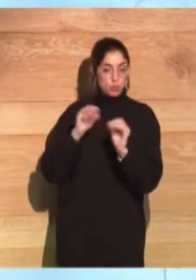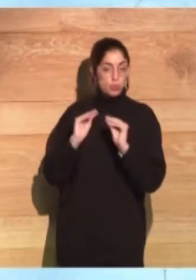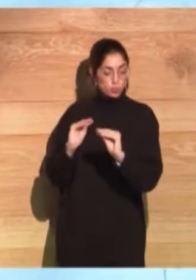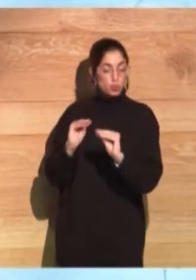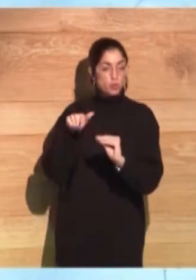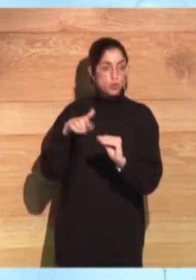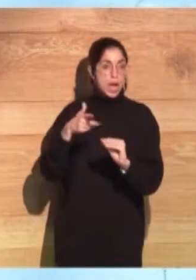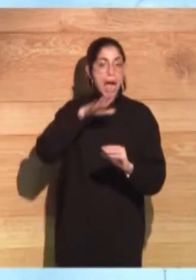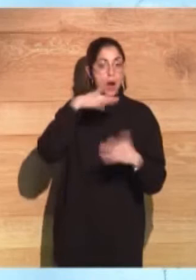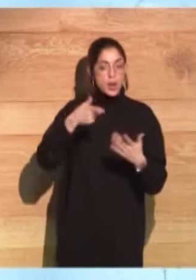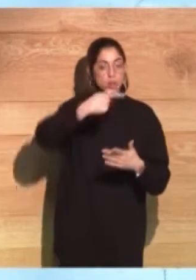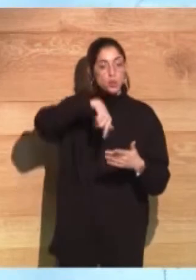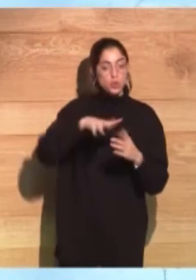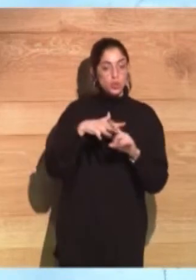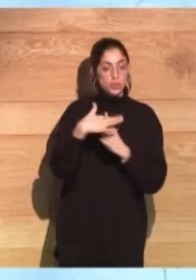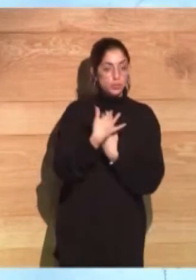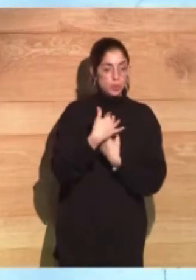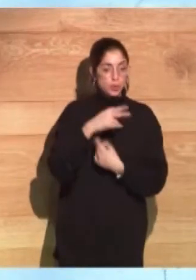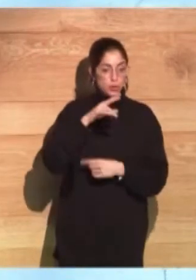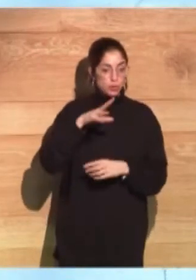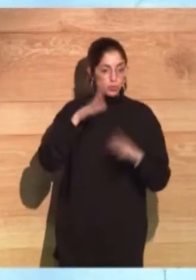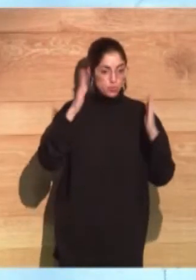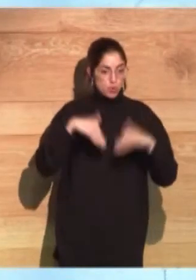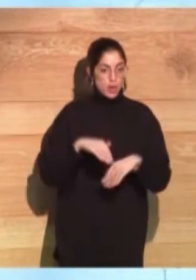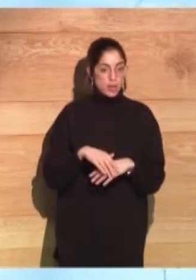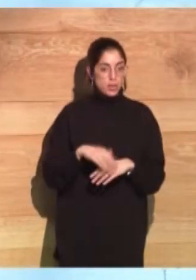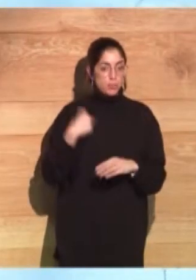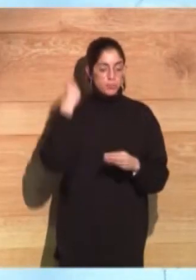ella hubiera sido capaz de parar este conflicto.